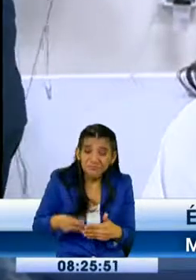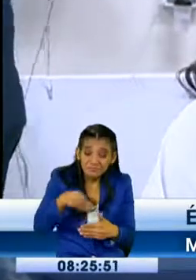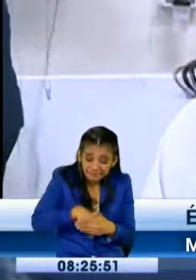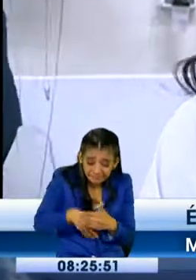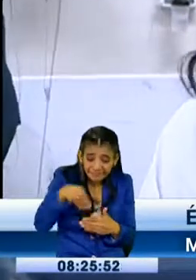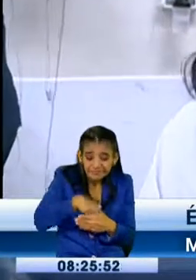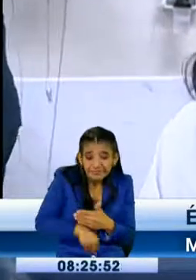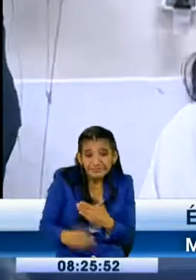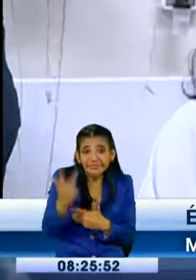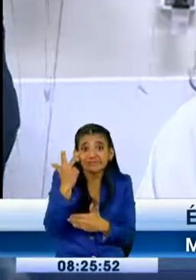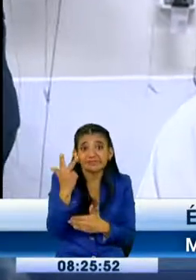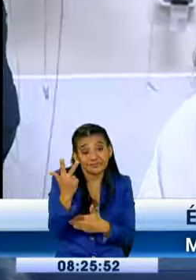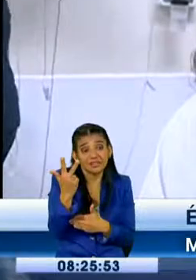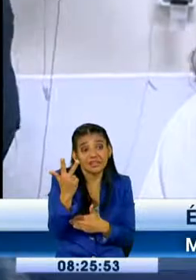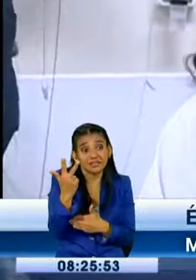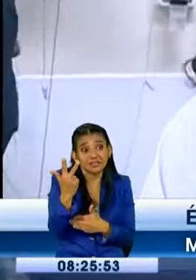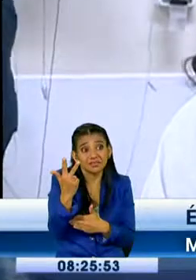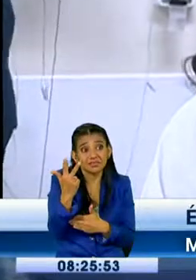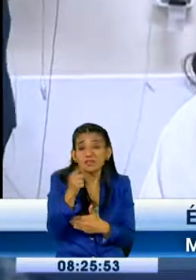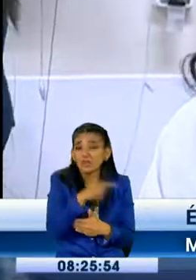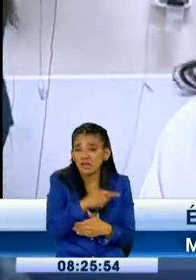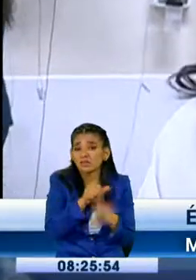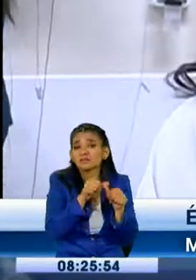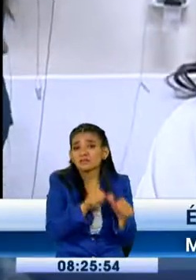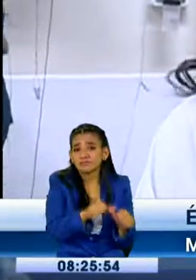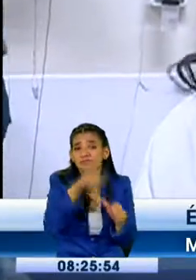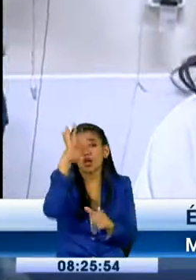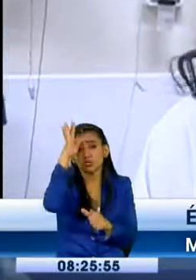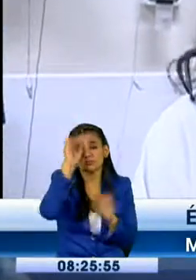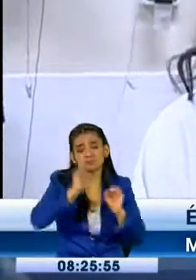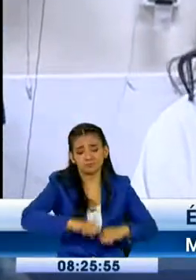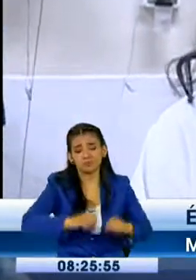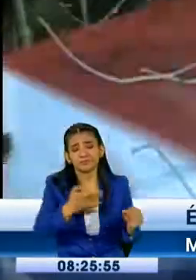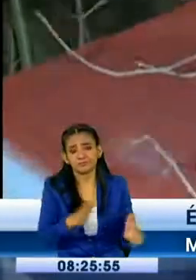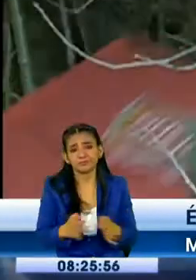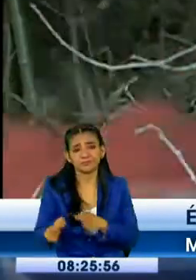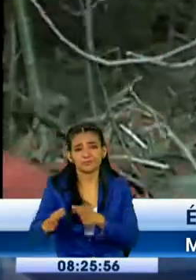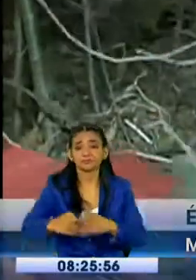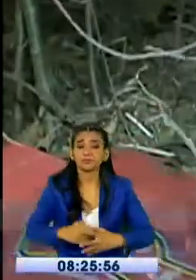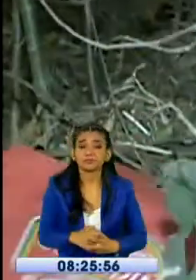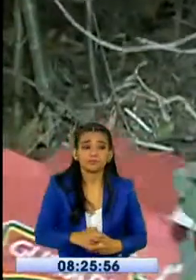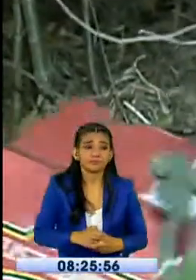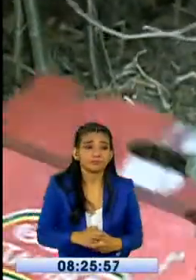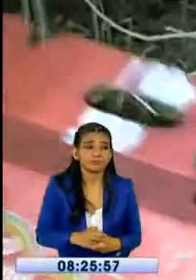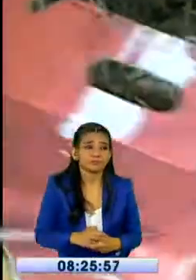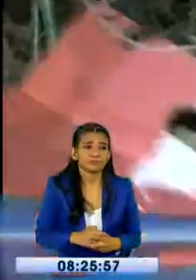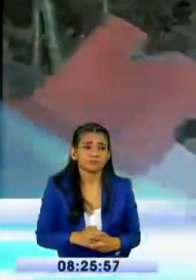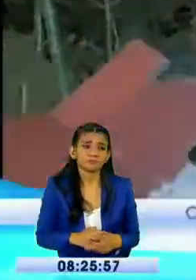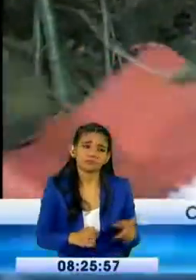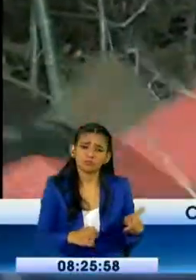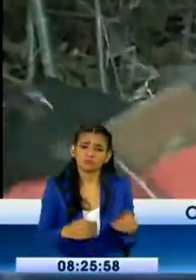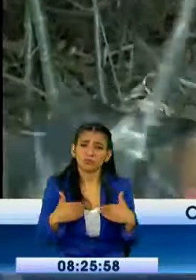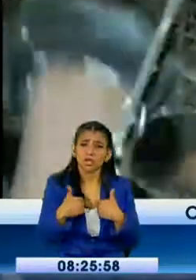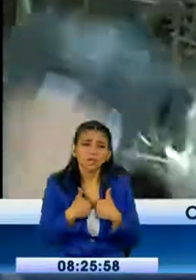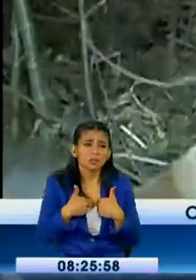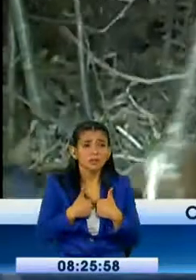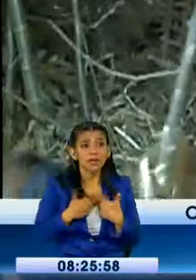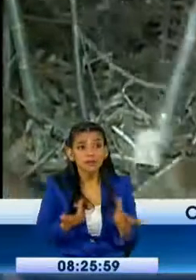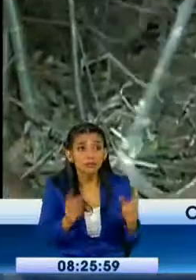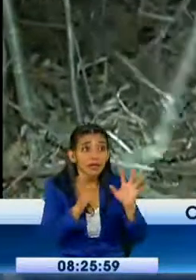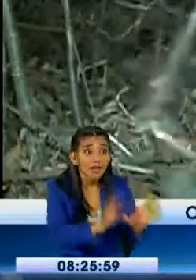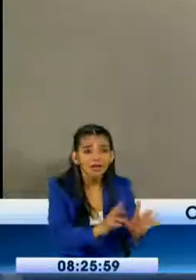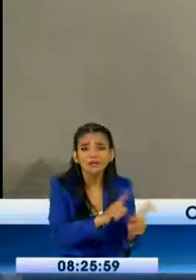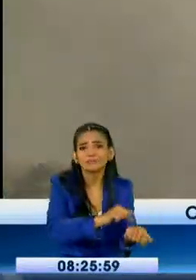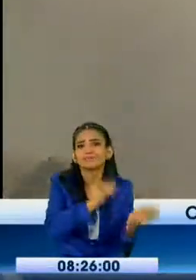marsupio. Entonces, esa se va a quedar aquí en el hospital para su tratamiento. Estos pequeños animalitos tendrán que encontrar un nuevo